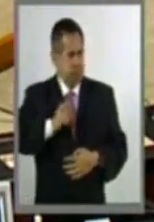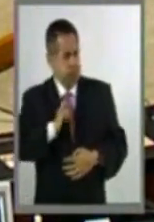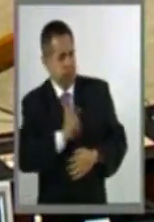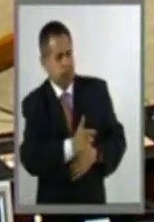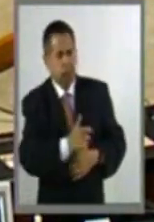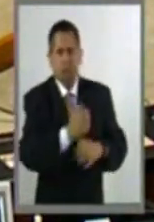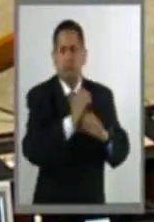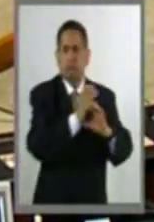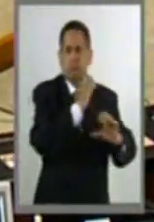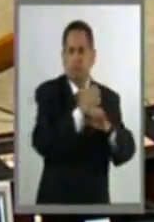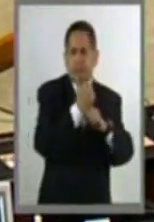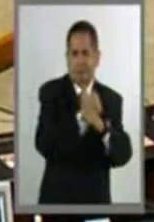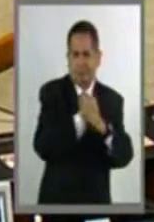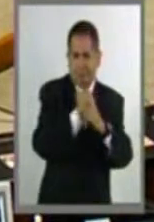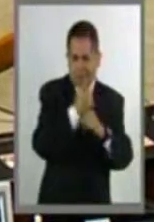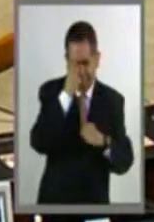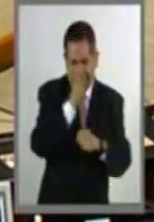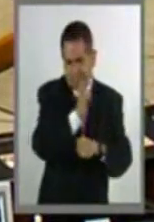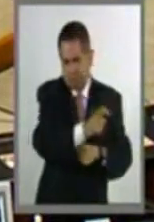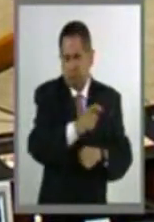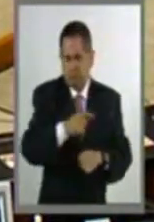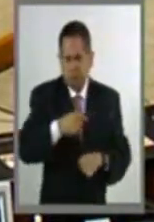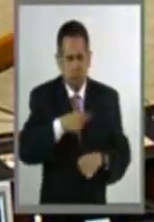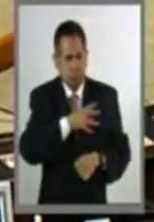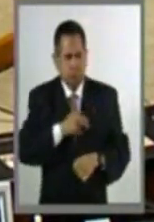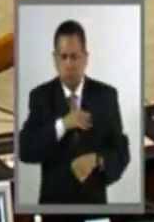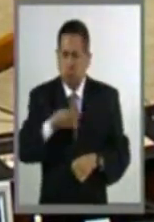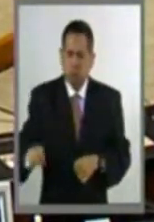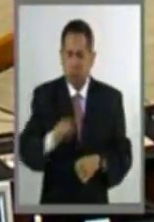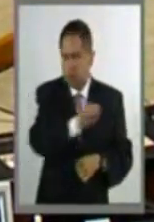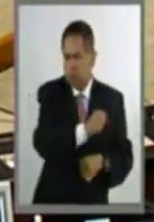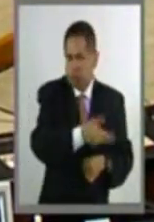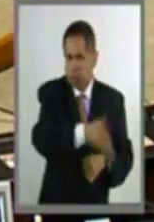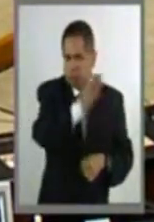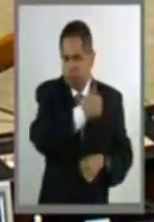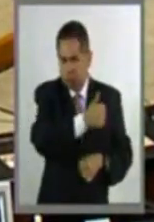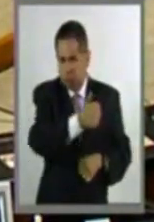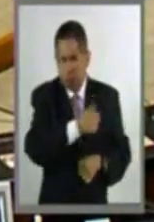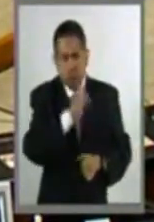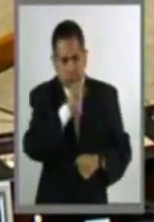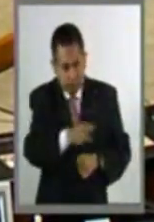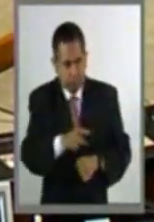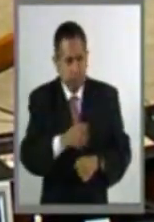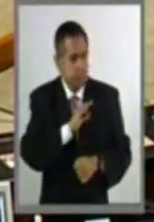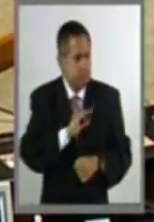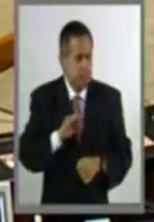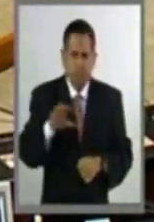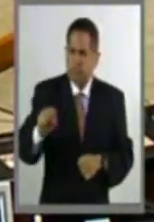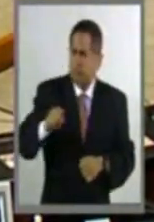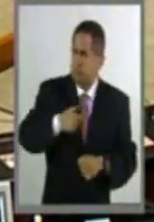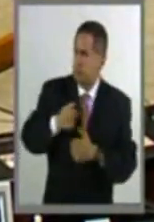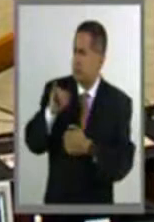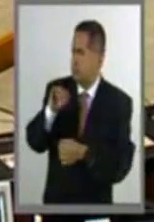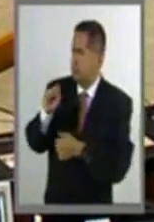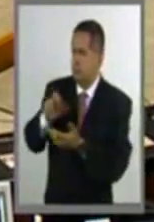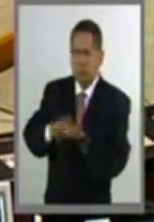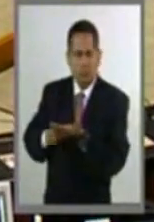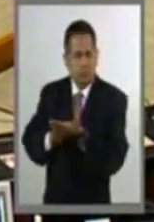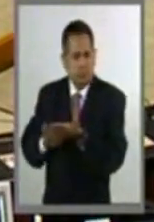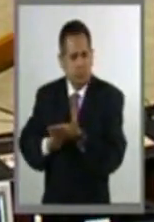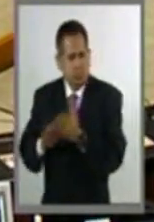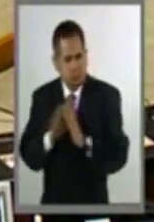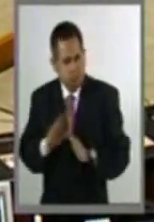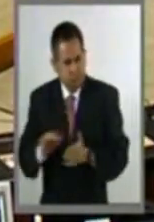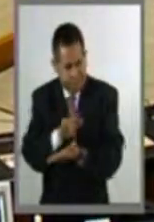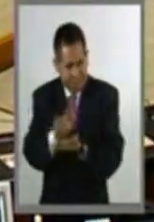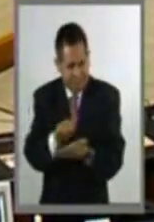escolar para evitar los congestionamientos que se dan en las inmediaciones de los planteles, también puedan acogerse a este beneficio que ya existe en la ley y que para